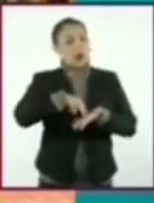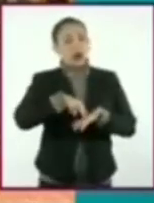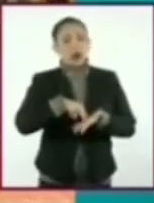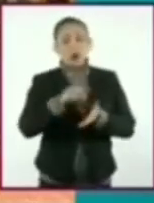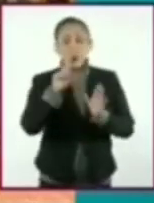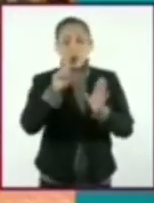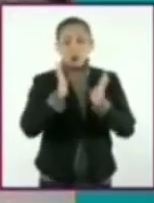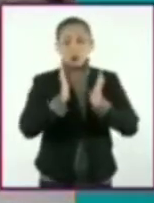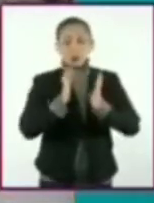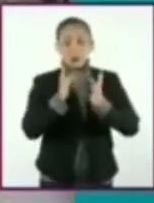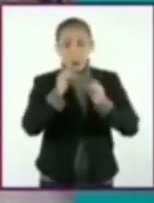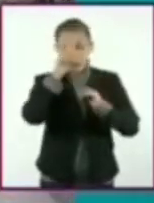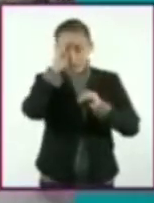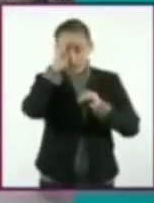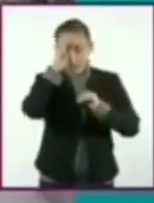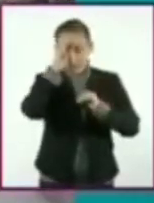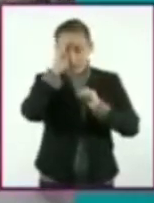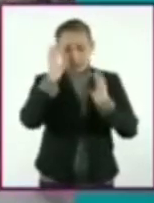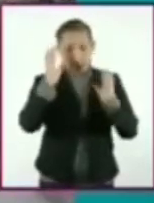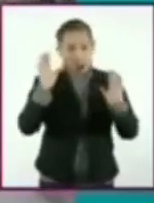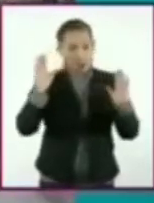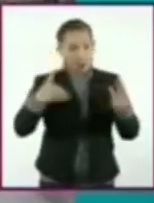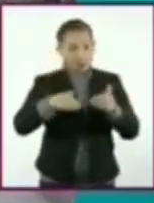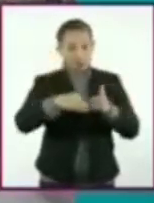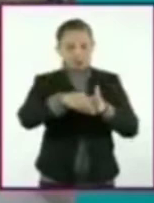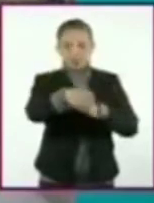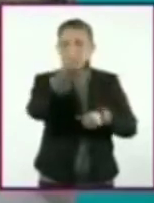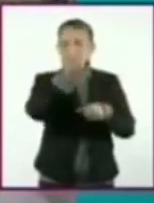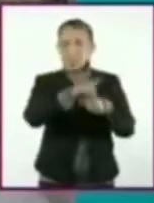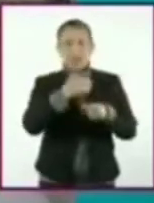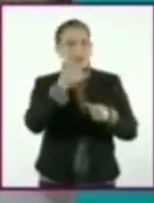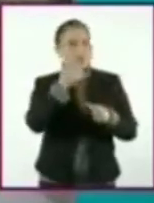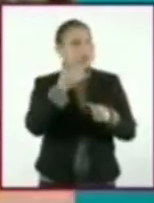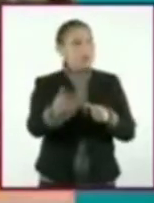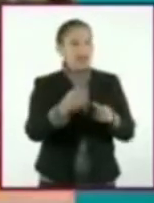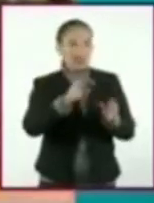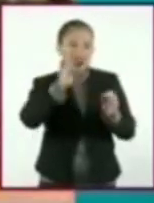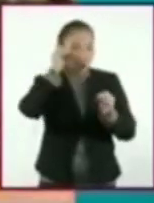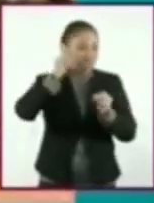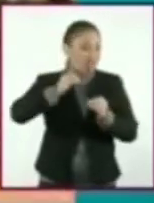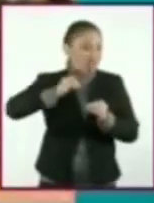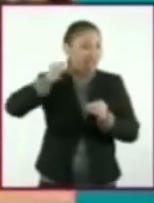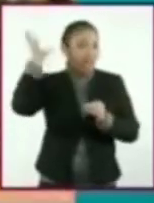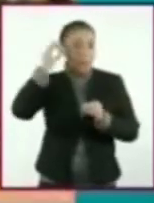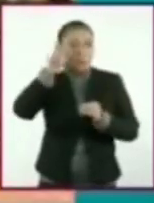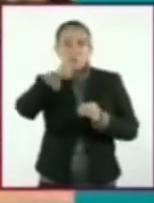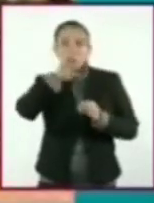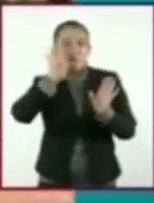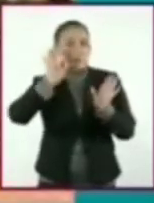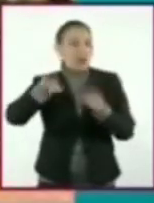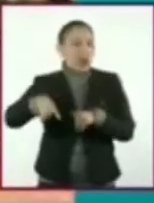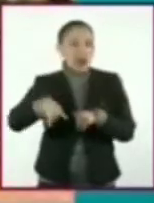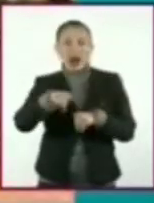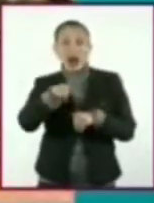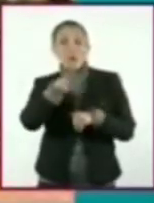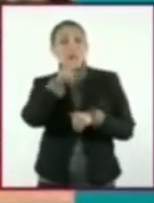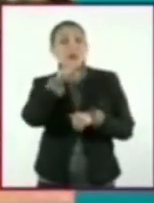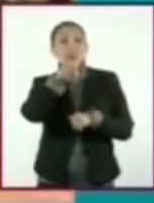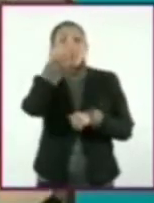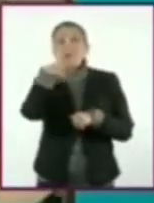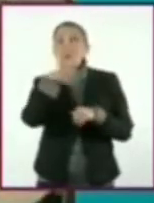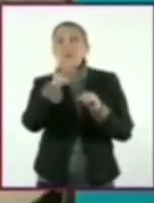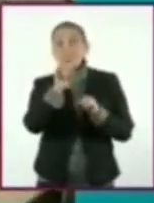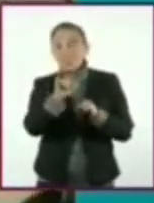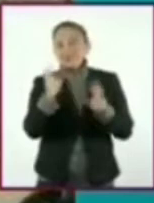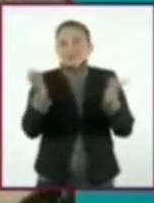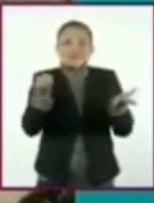un momento para pensar en lo increíble que va a ser tu día. Dejas de lado las preocupaciones. Las preocupaciones van a venir luego,